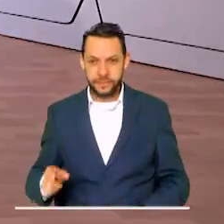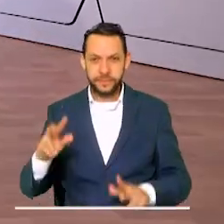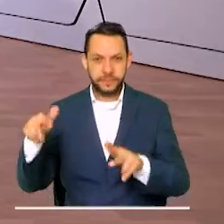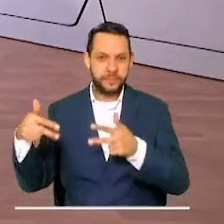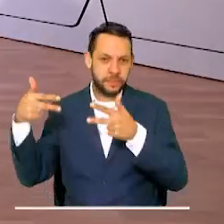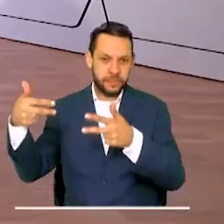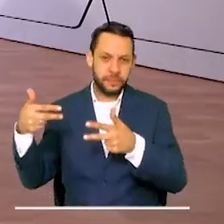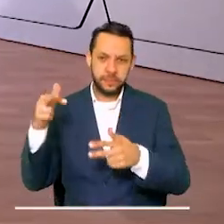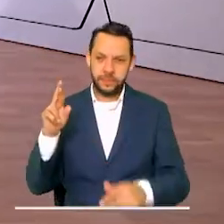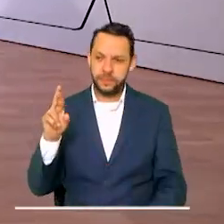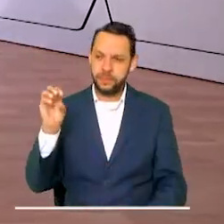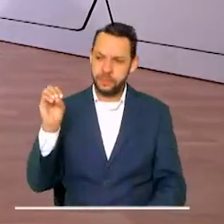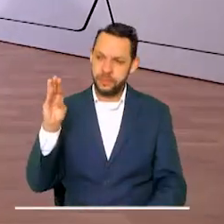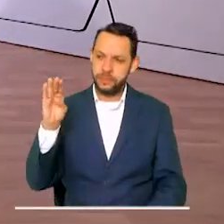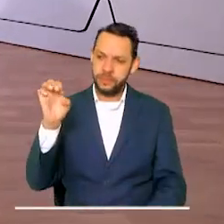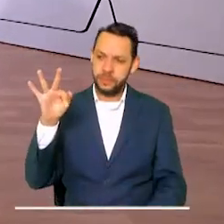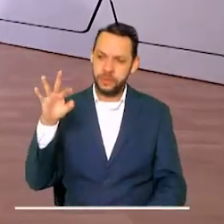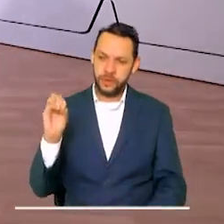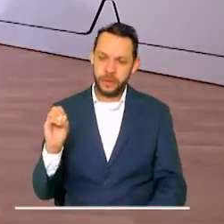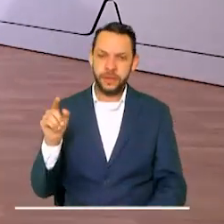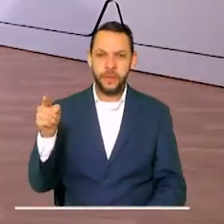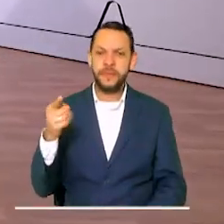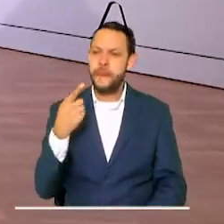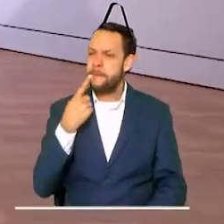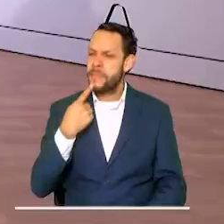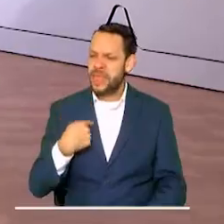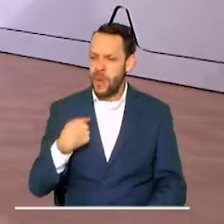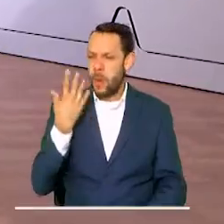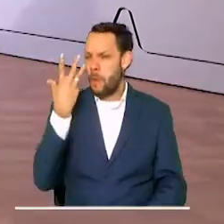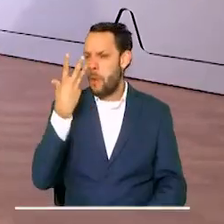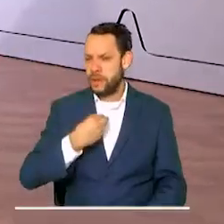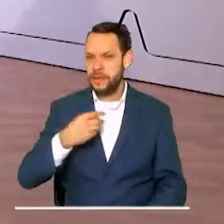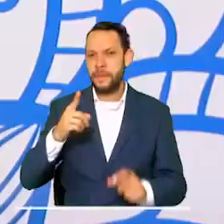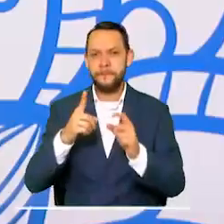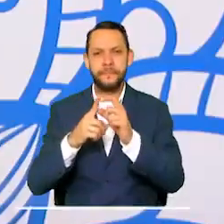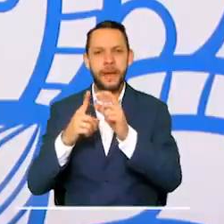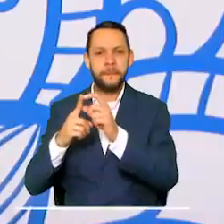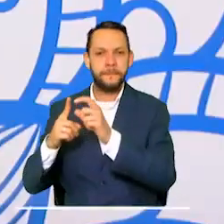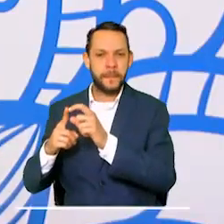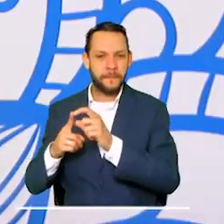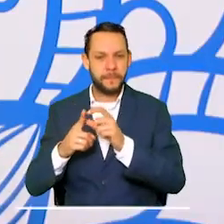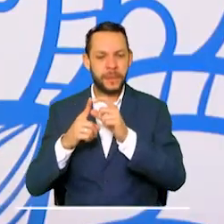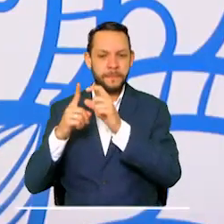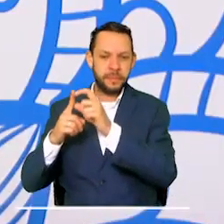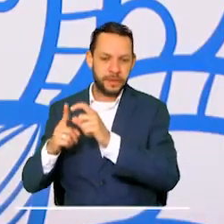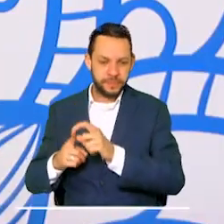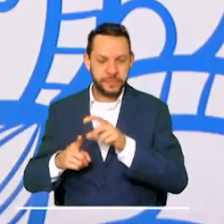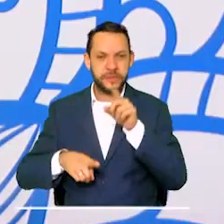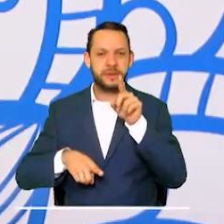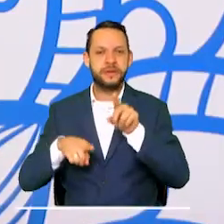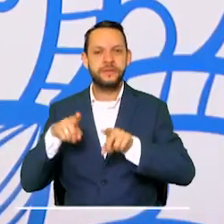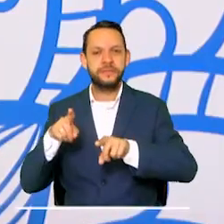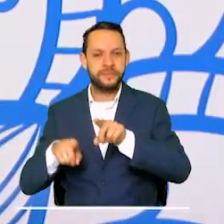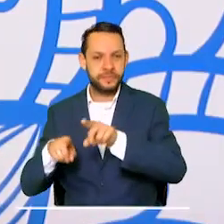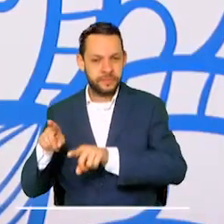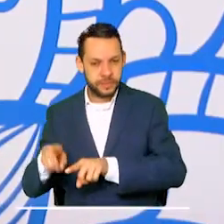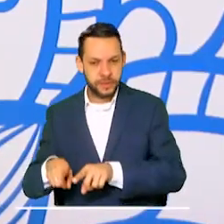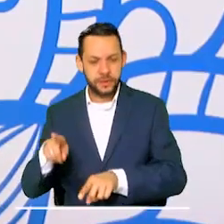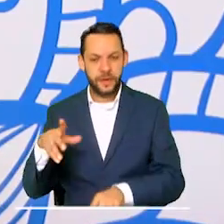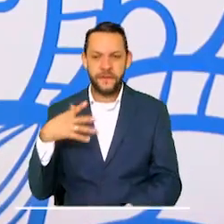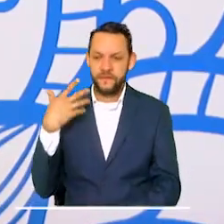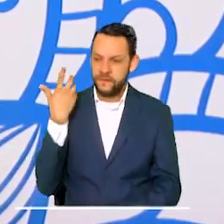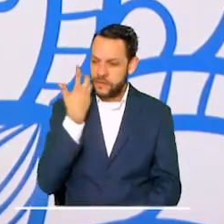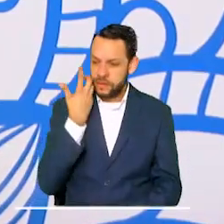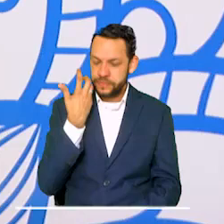me parece súper lindo porque muchas veces la concepción que tiene la gente de la enfermedad es